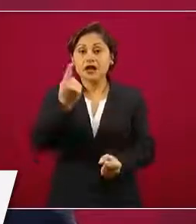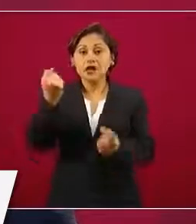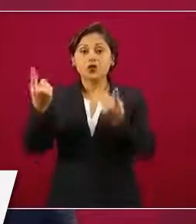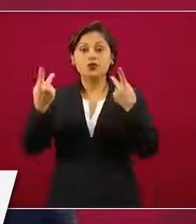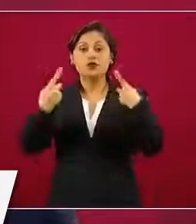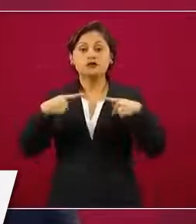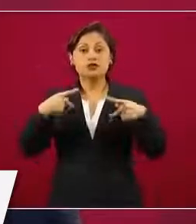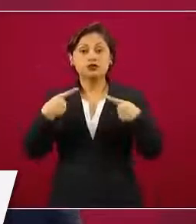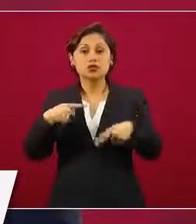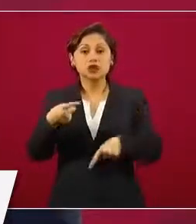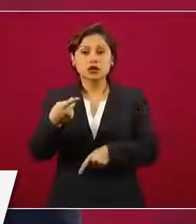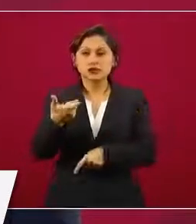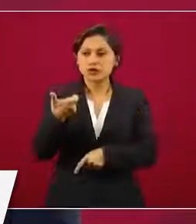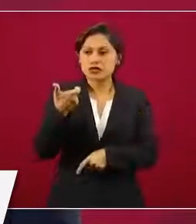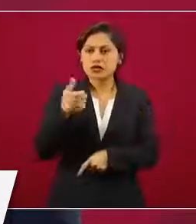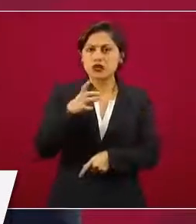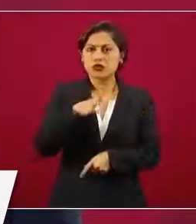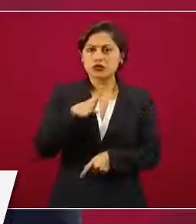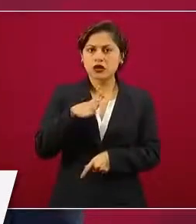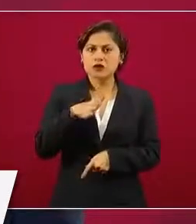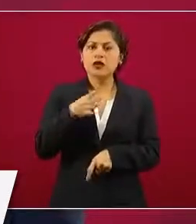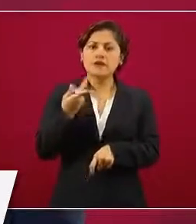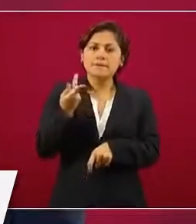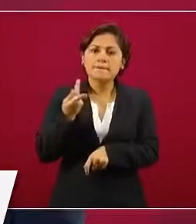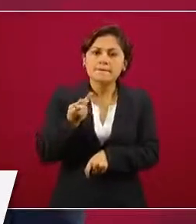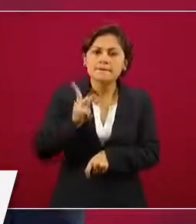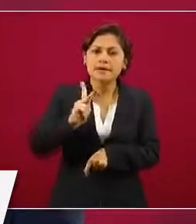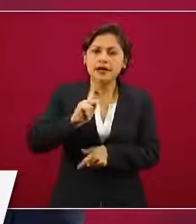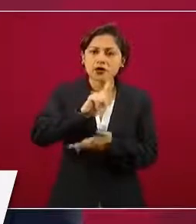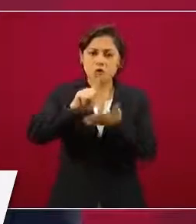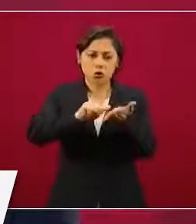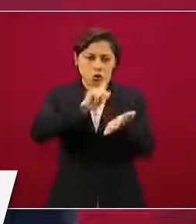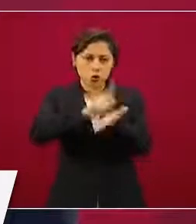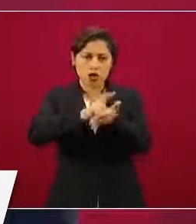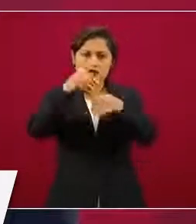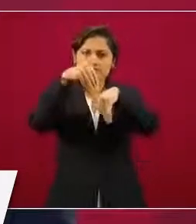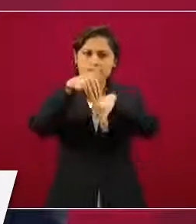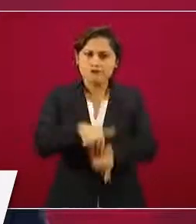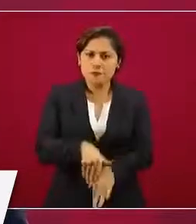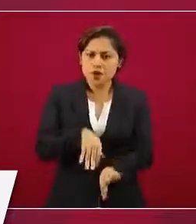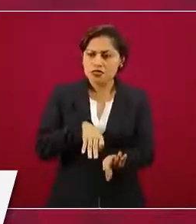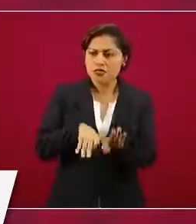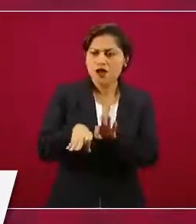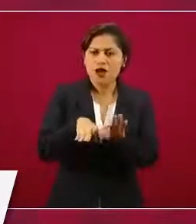con trabajo de conformidad con la ley, o lo heredó